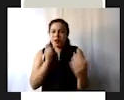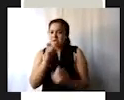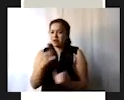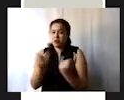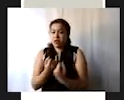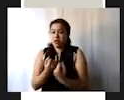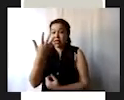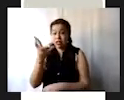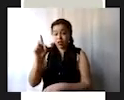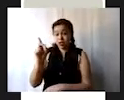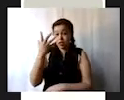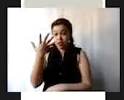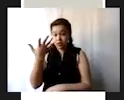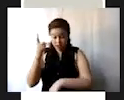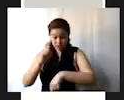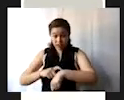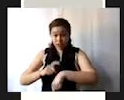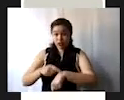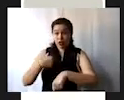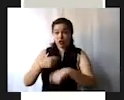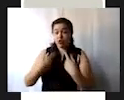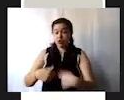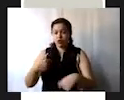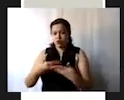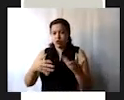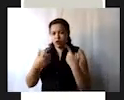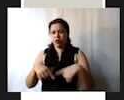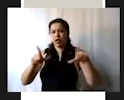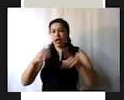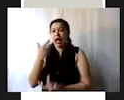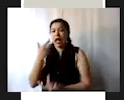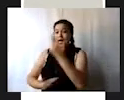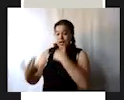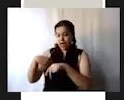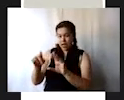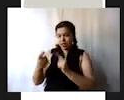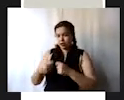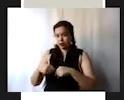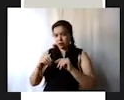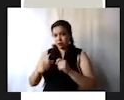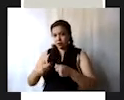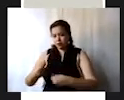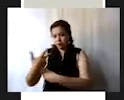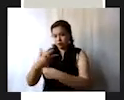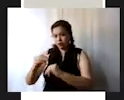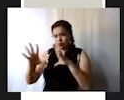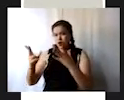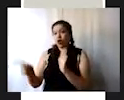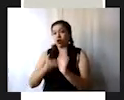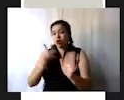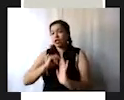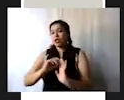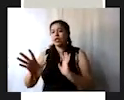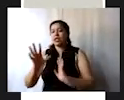las 5:35 les dejo esto proyectado, regresamos y pues compartimos un poquito los